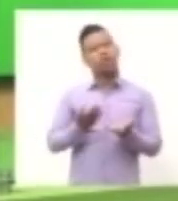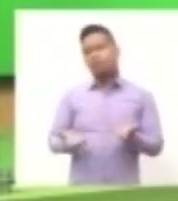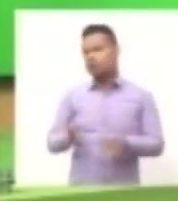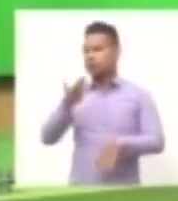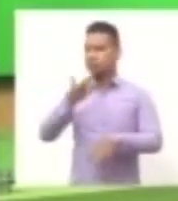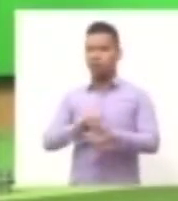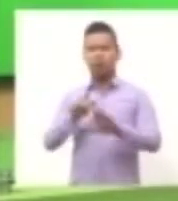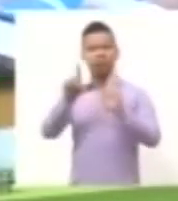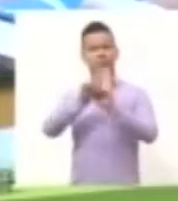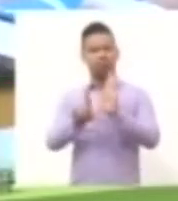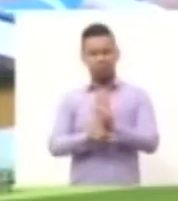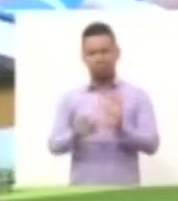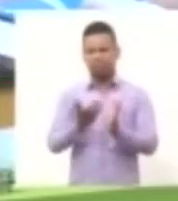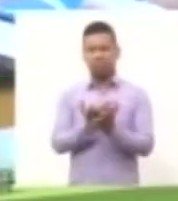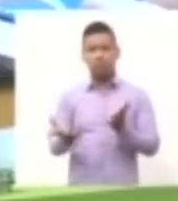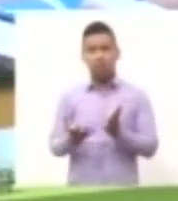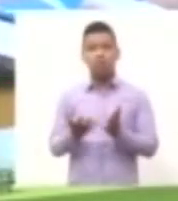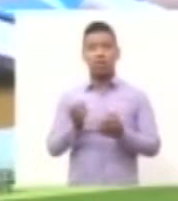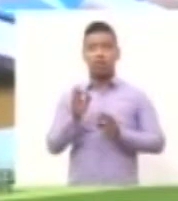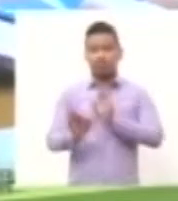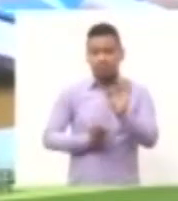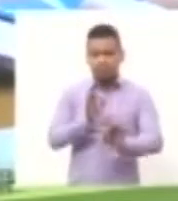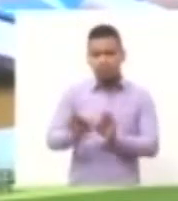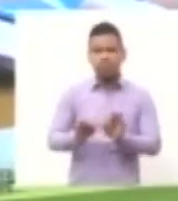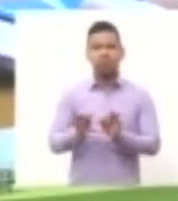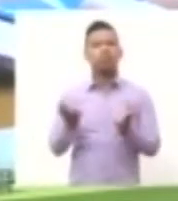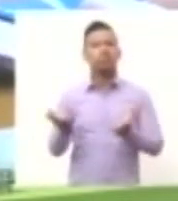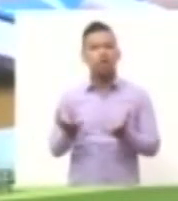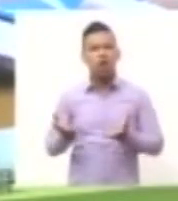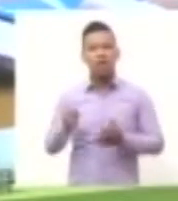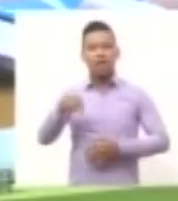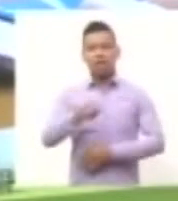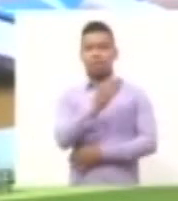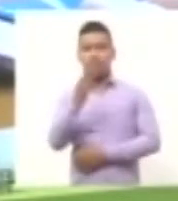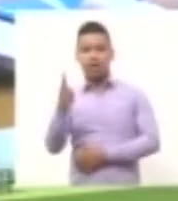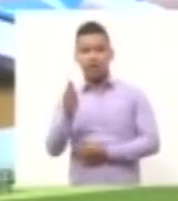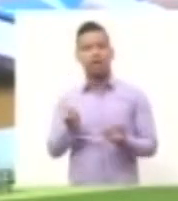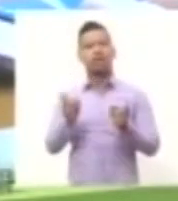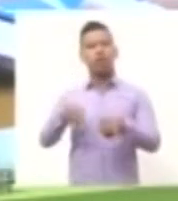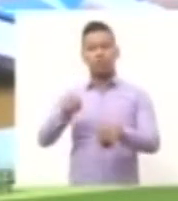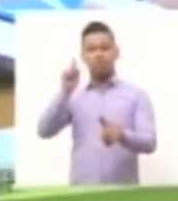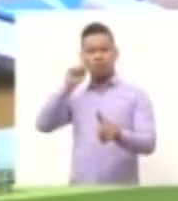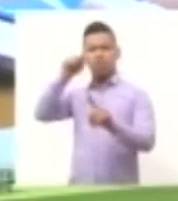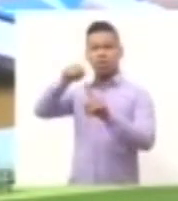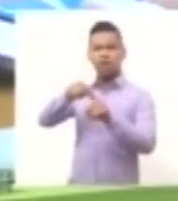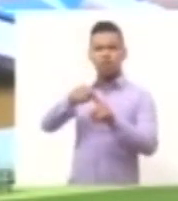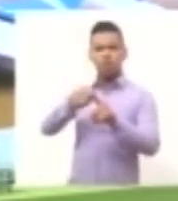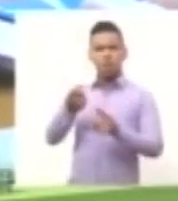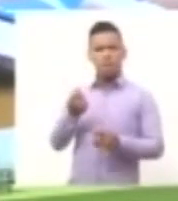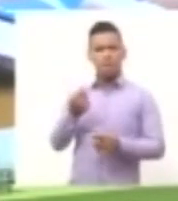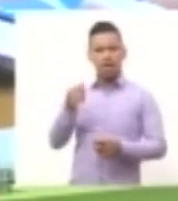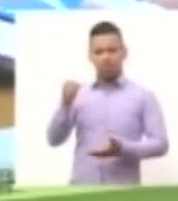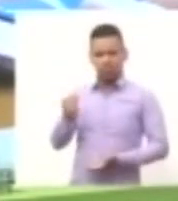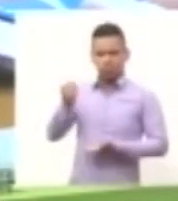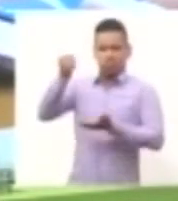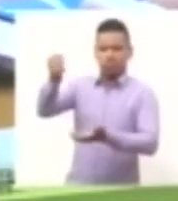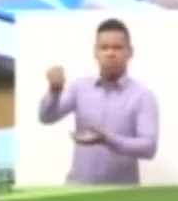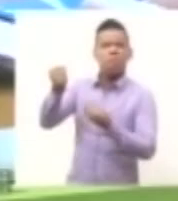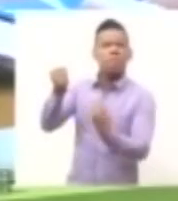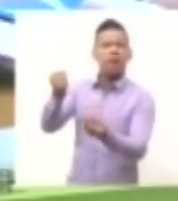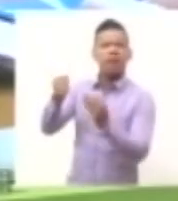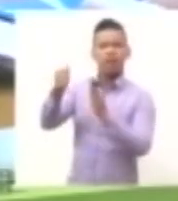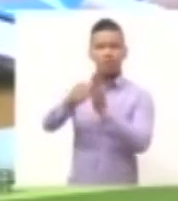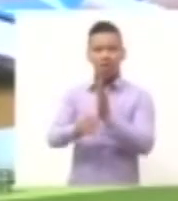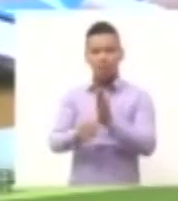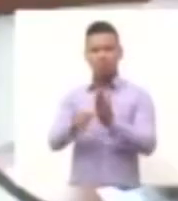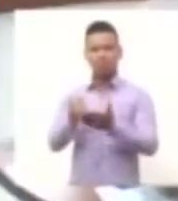en el sitio de Barranquilla. Además, aseguran que en el suroriente se iniciarán programas de inversión social que ayuden a mitigar este